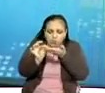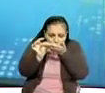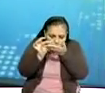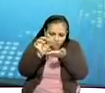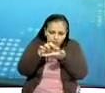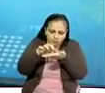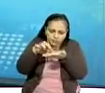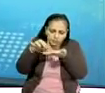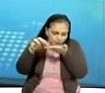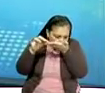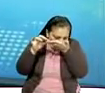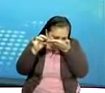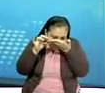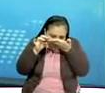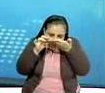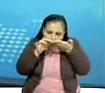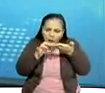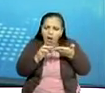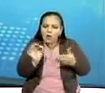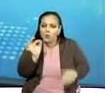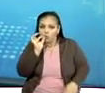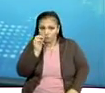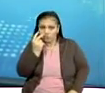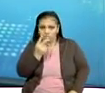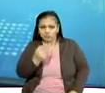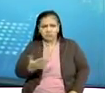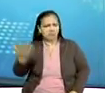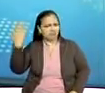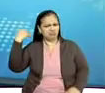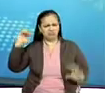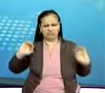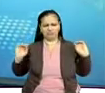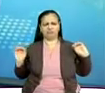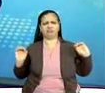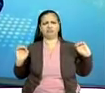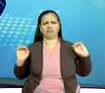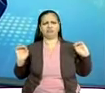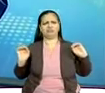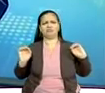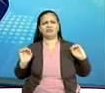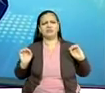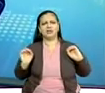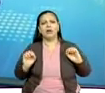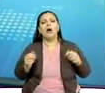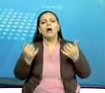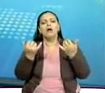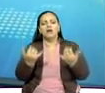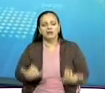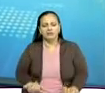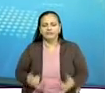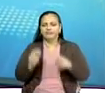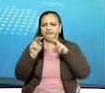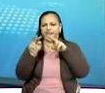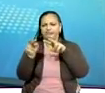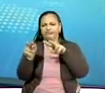como vendedor al otro? No, antes no se veía. Gracias, Charlie, por la información. No se veía. ¿Mandé?